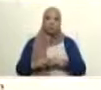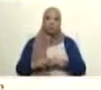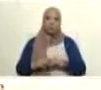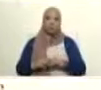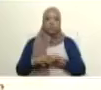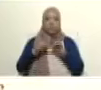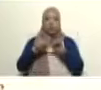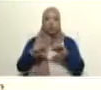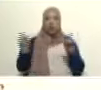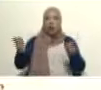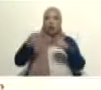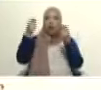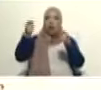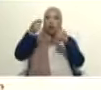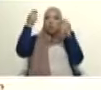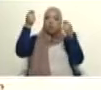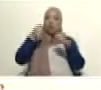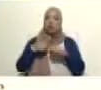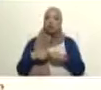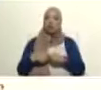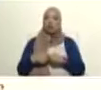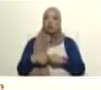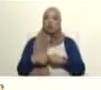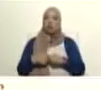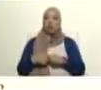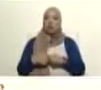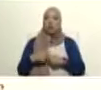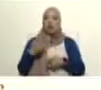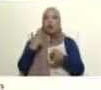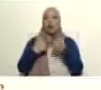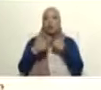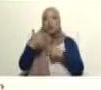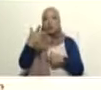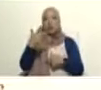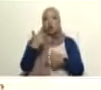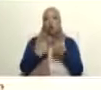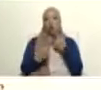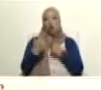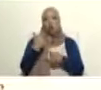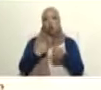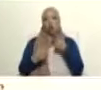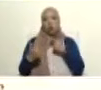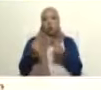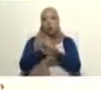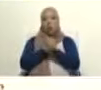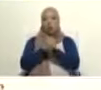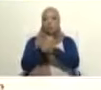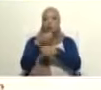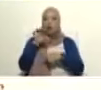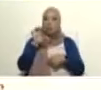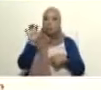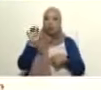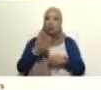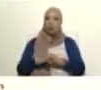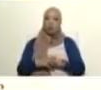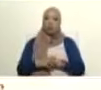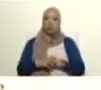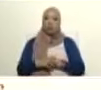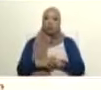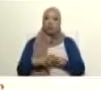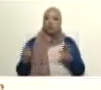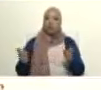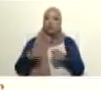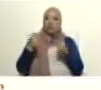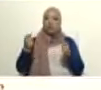para seguir esta campaña con el tricolor en el pecho, con el amor a la patria, una